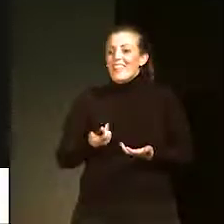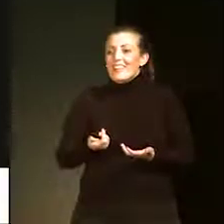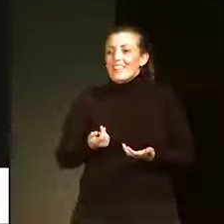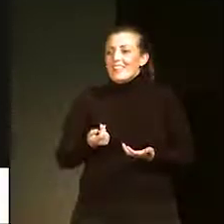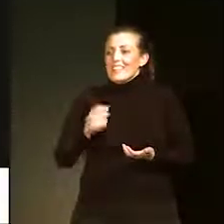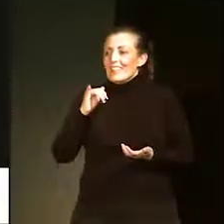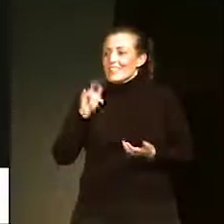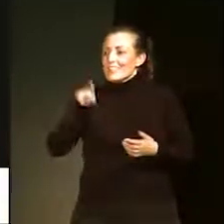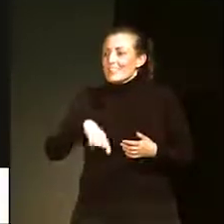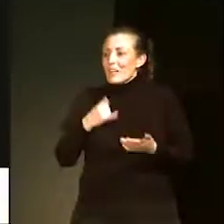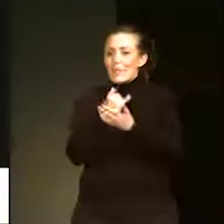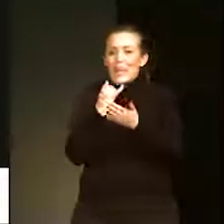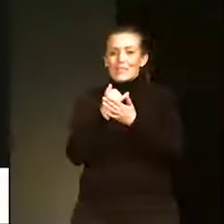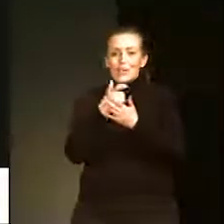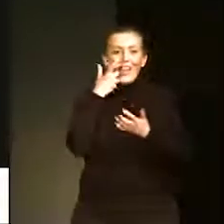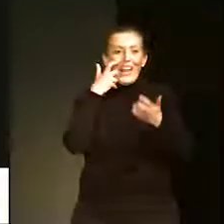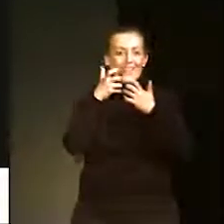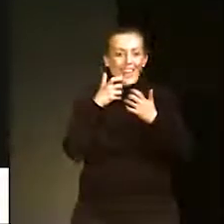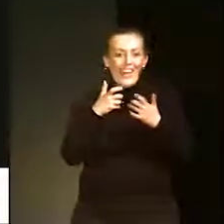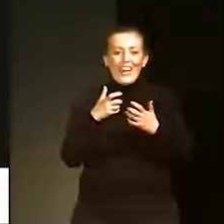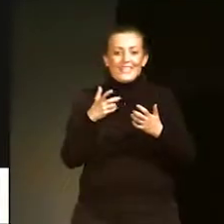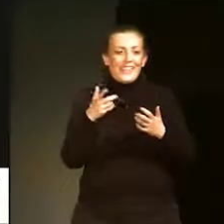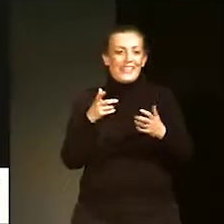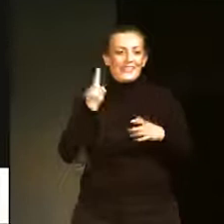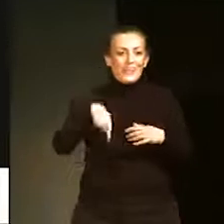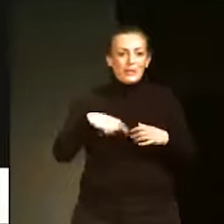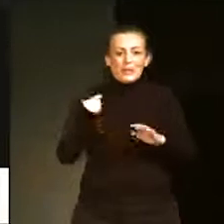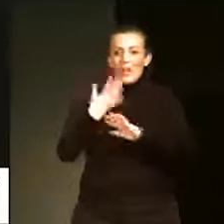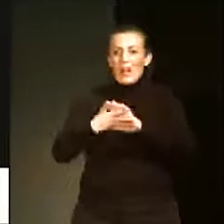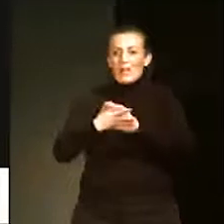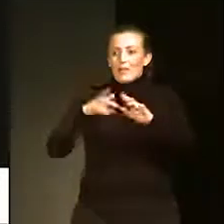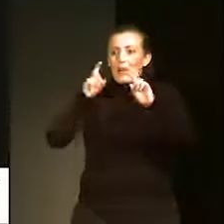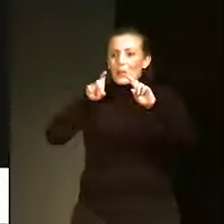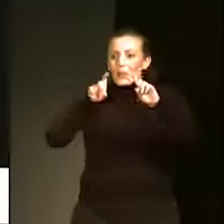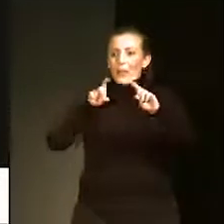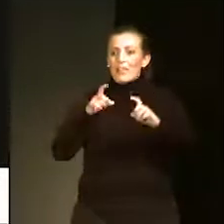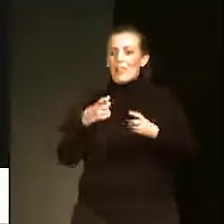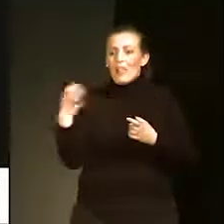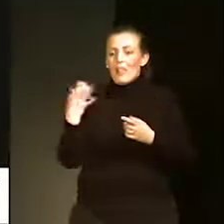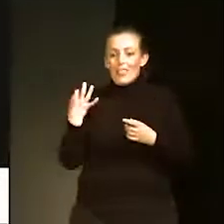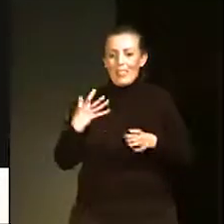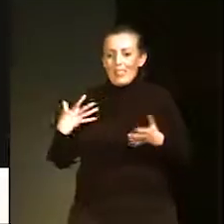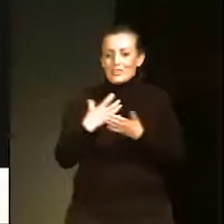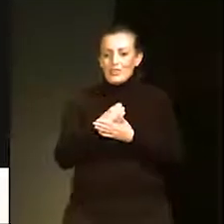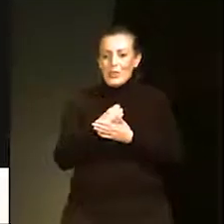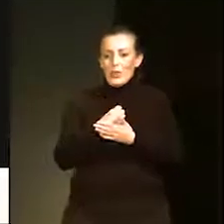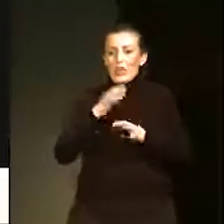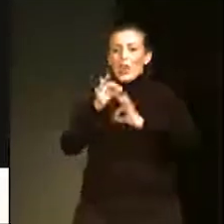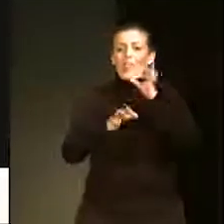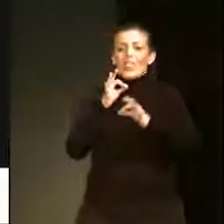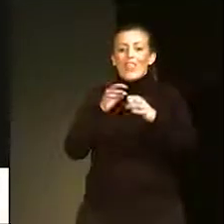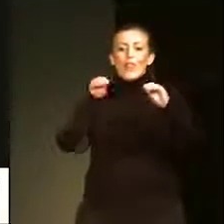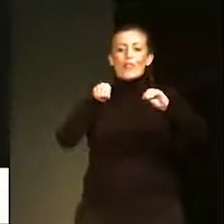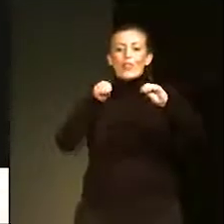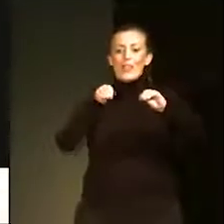y de la Escuela de Arte Dramático también, porque si hablamos también de educación, que estén los ciclos formativos,